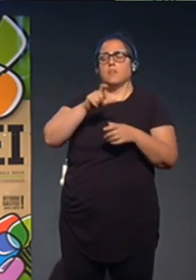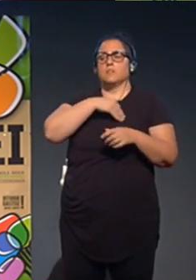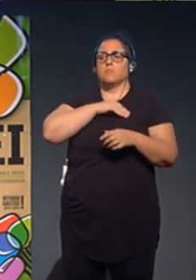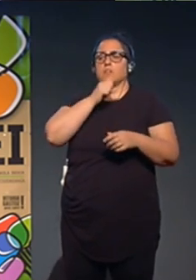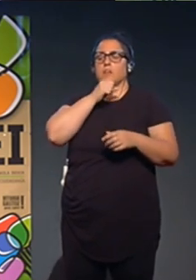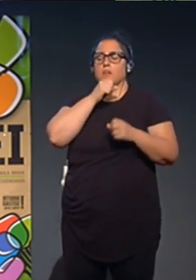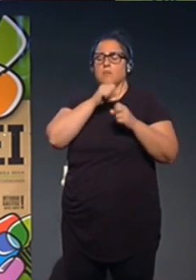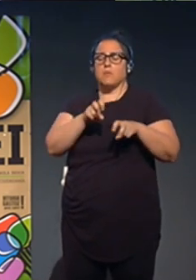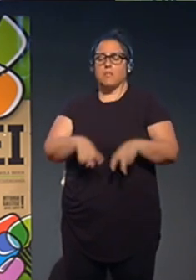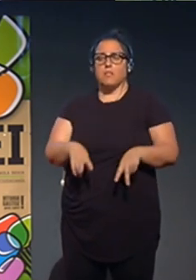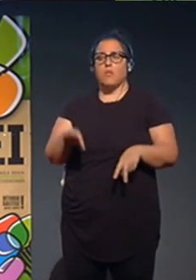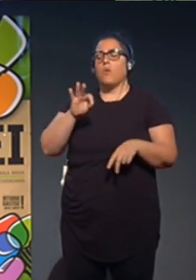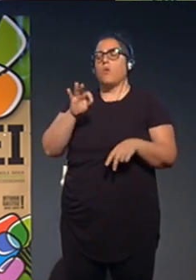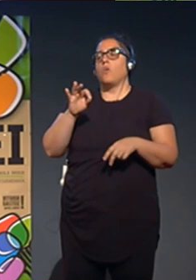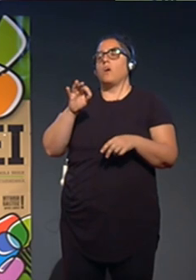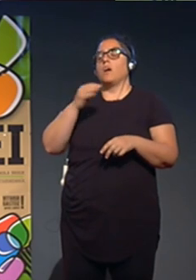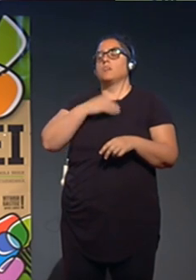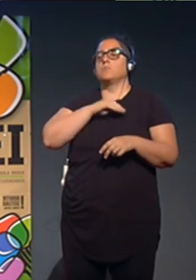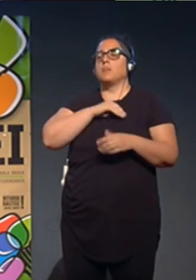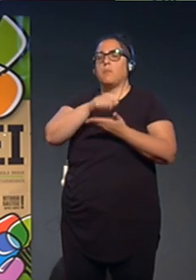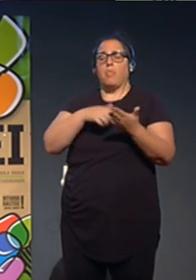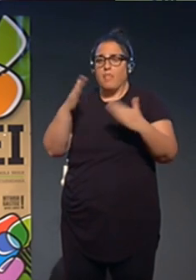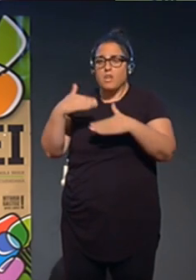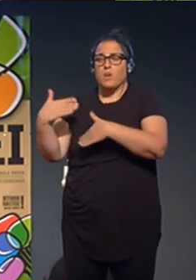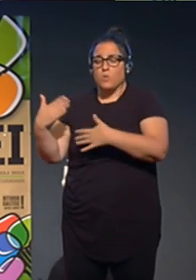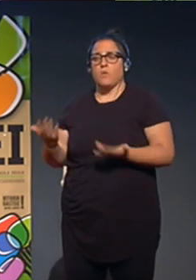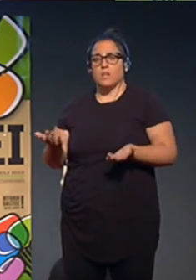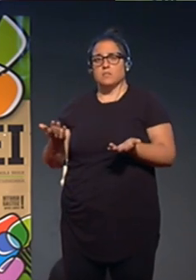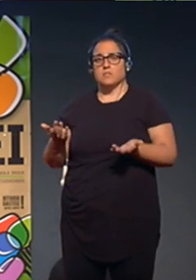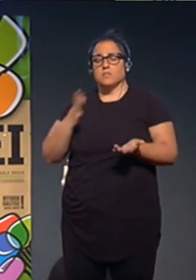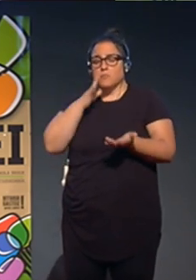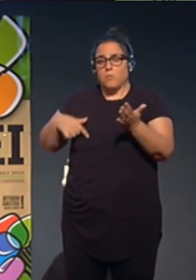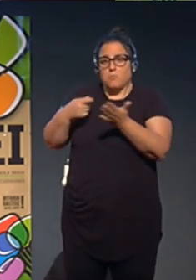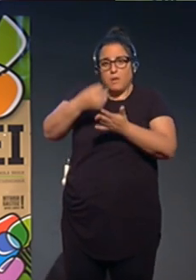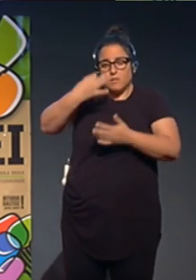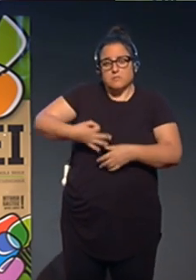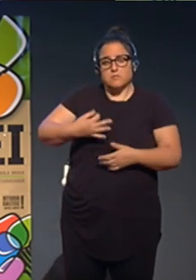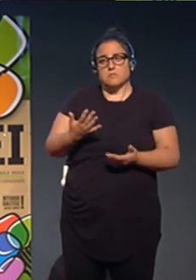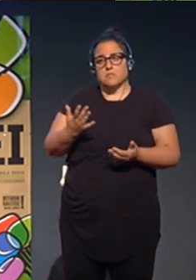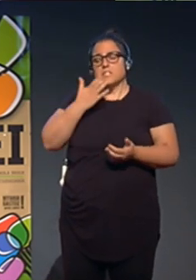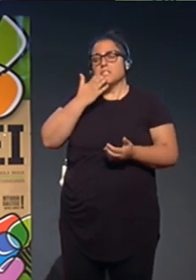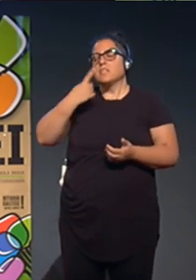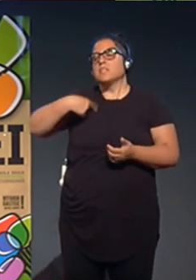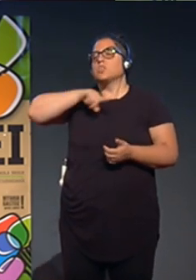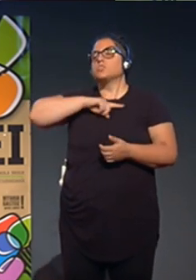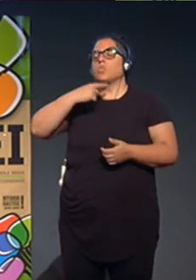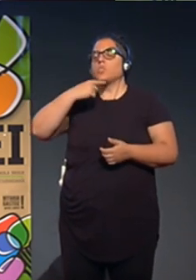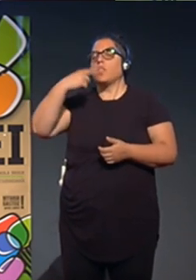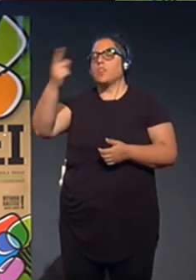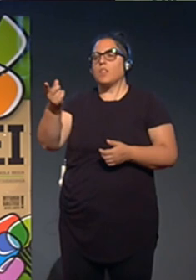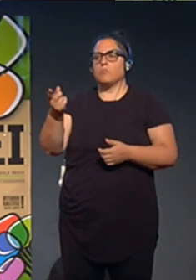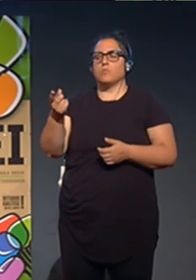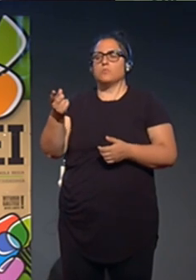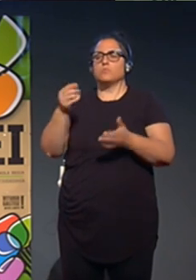habría la España vaciada per lo que ocurre es que cuando nosotros decimos y esto tiene mucho que ver con